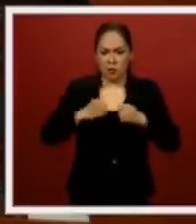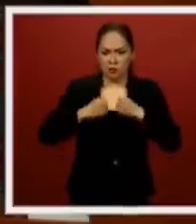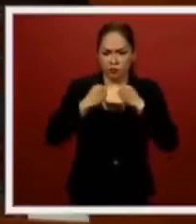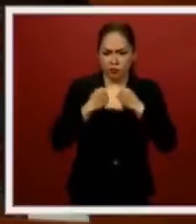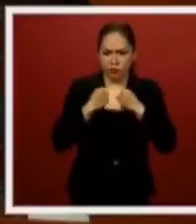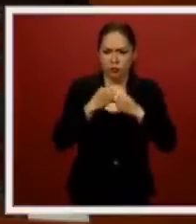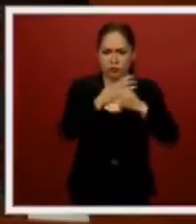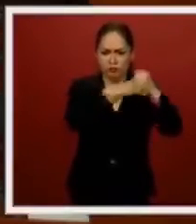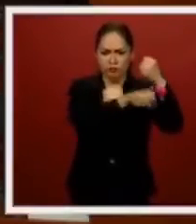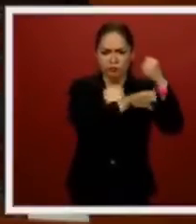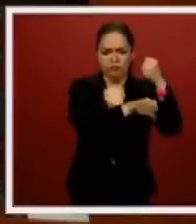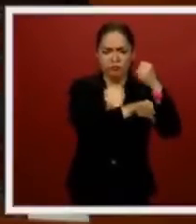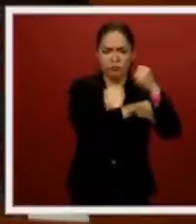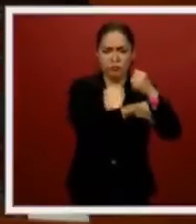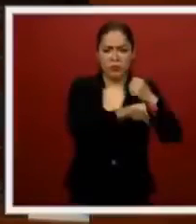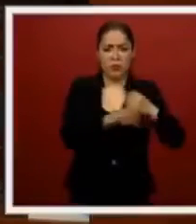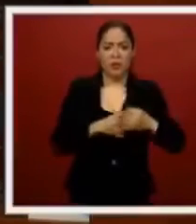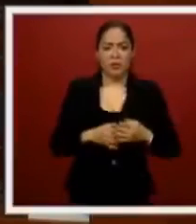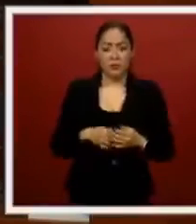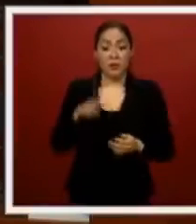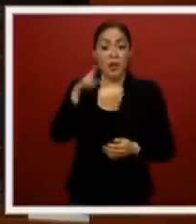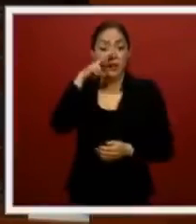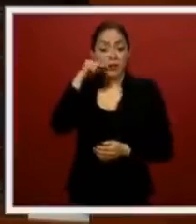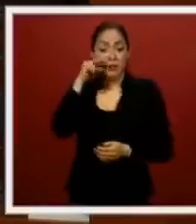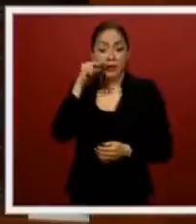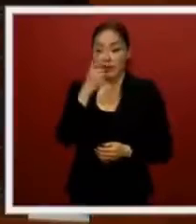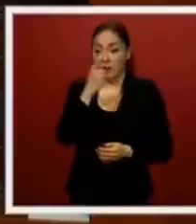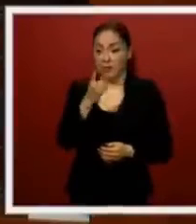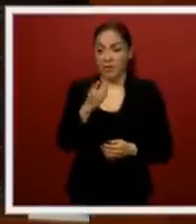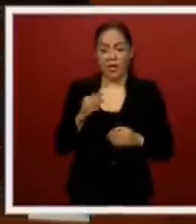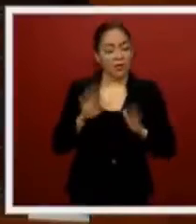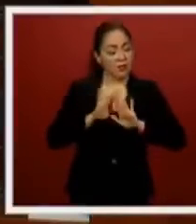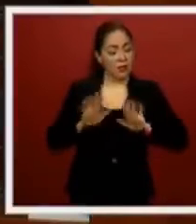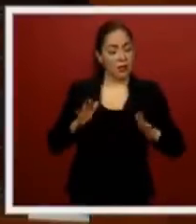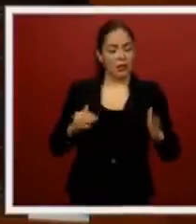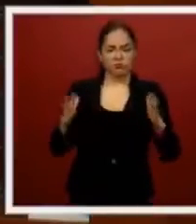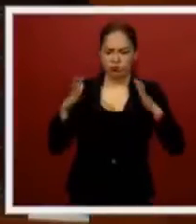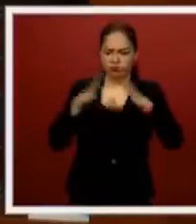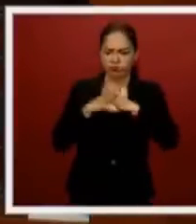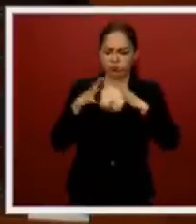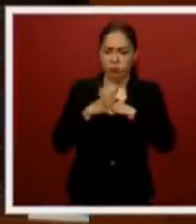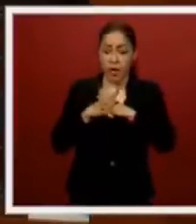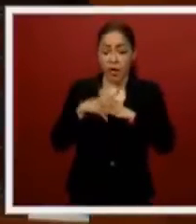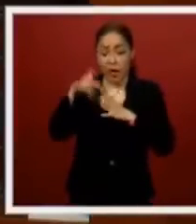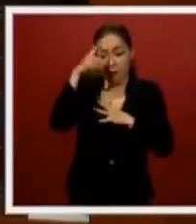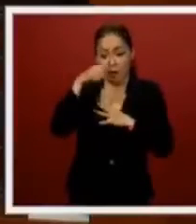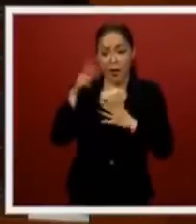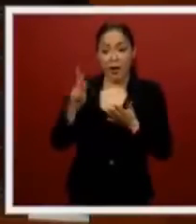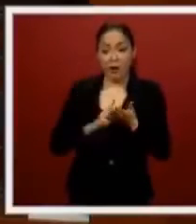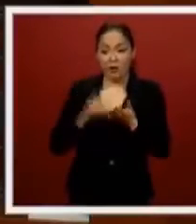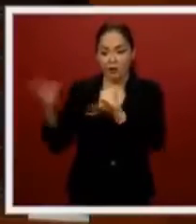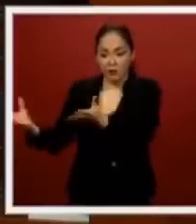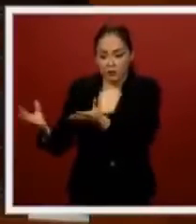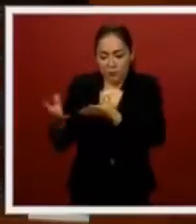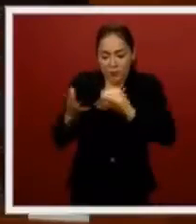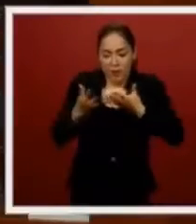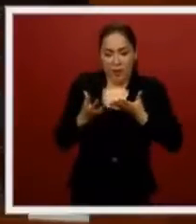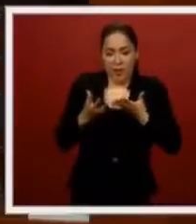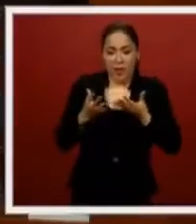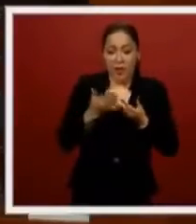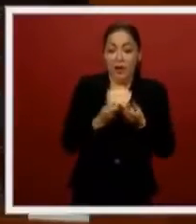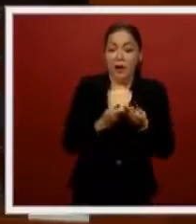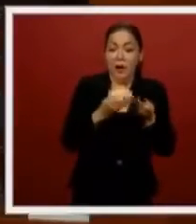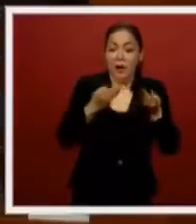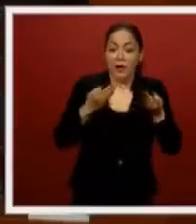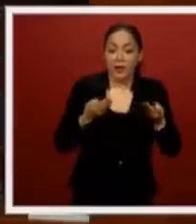ese tiempo. Entonces Zapata dice, es momento de luchar para que se recupere la tierra. Y entonces